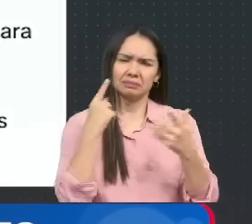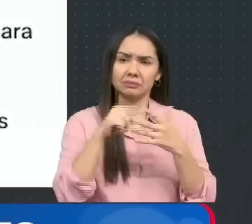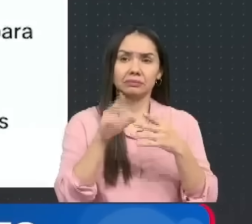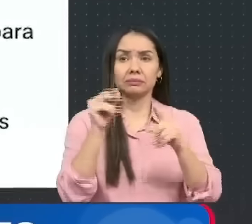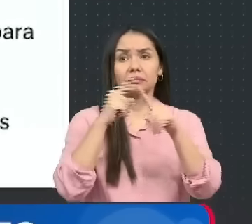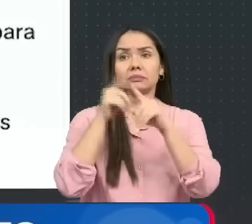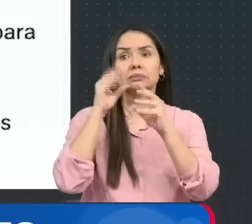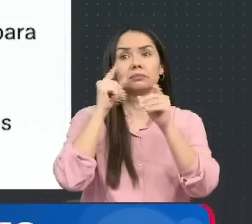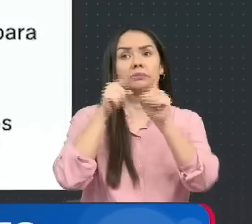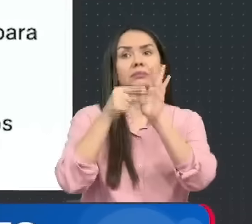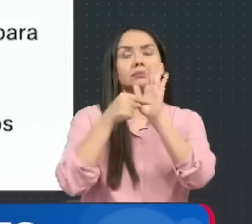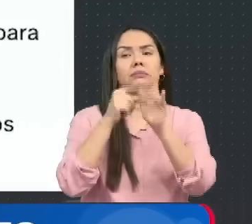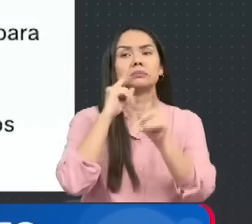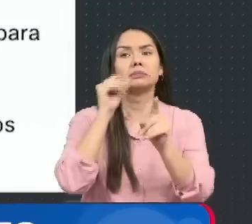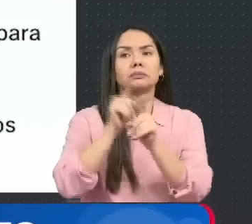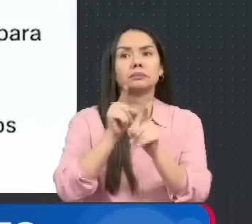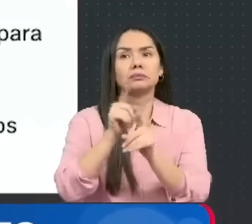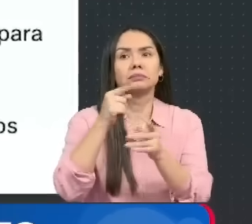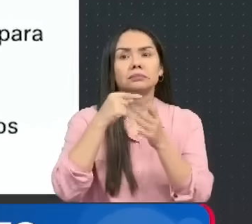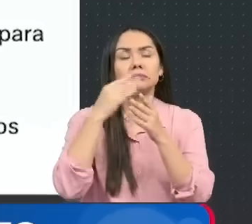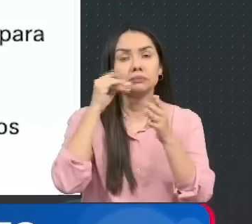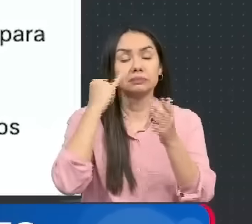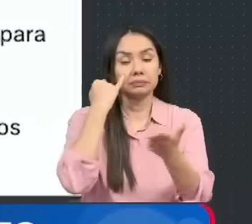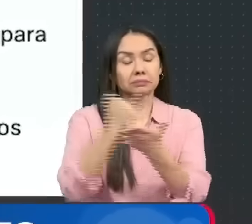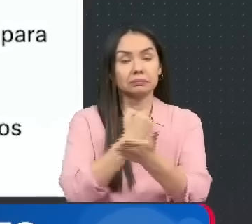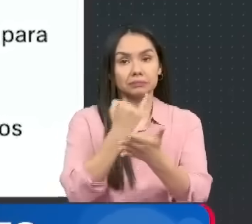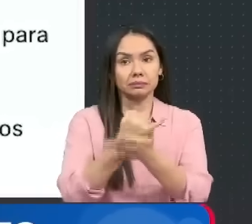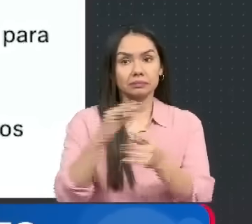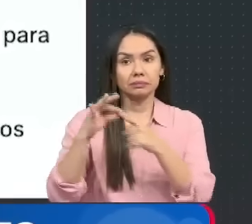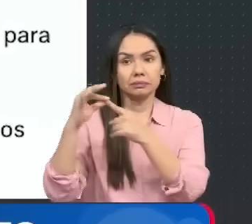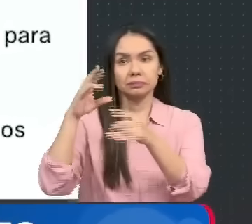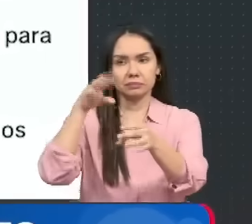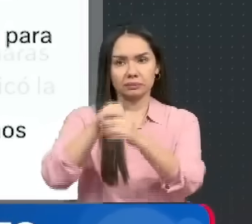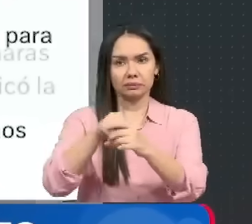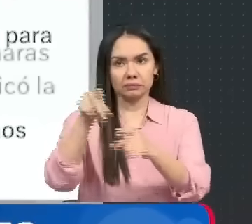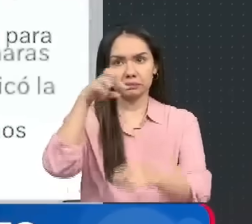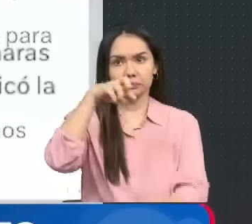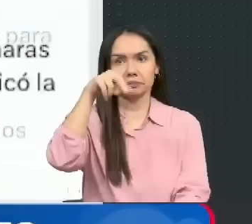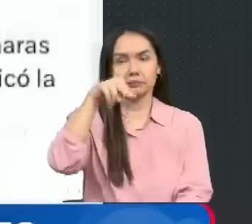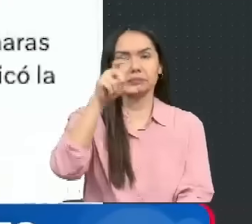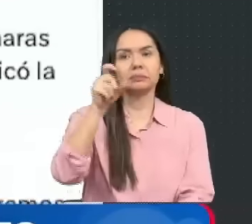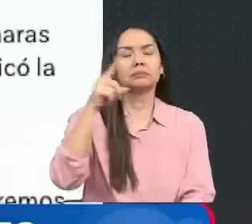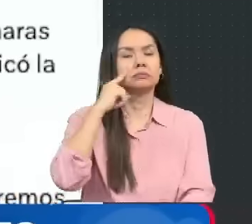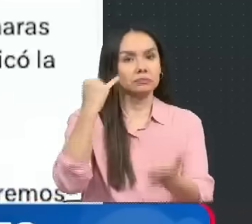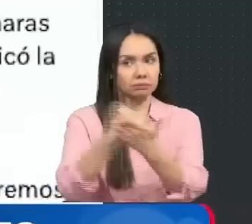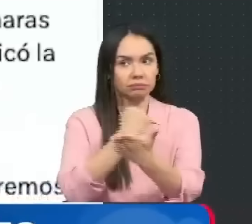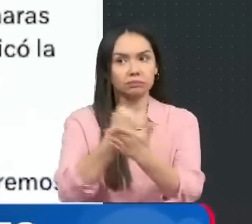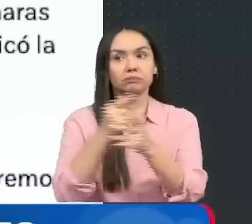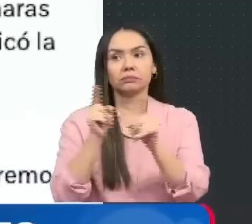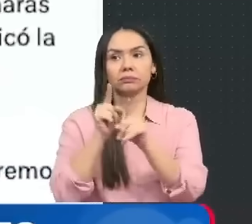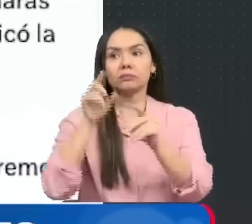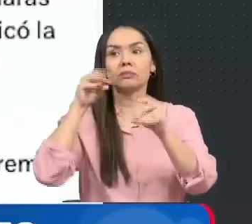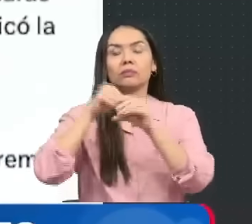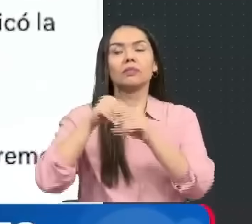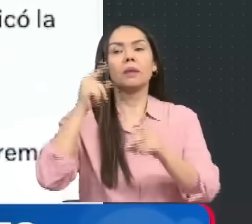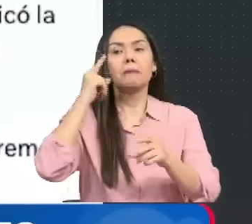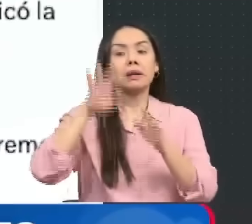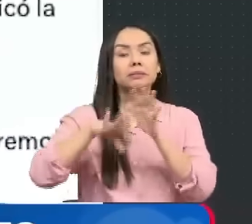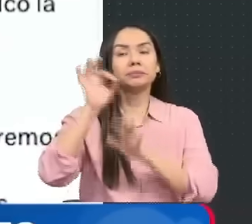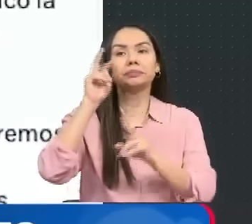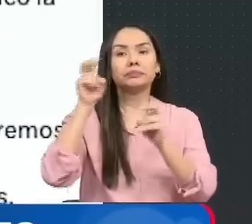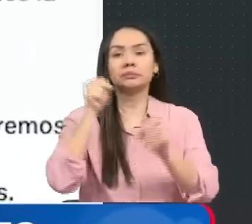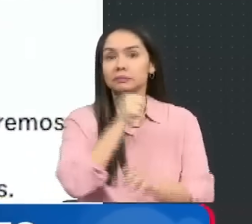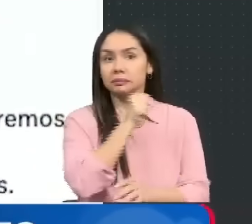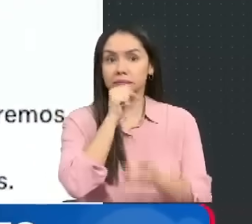y manifestó que la División Especializada en Investigación Criminal de la PNC realizó las investigaciones correspondientes para encontrar al cantante